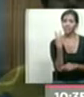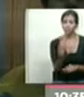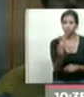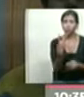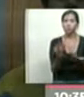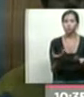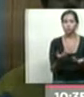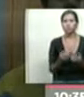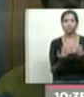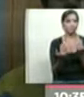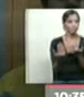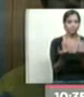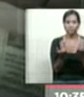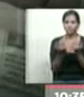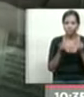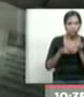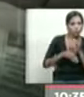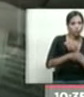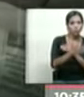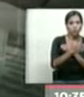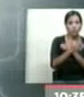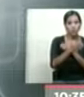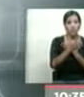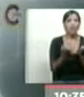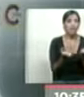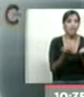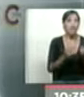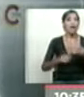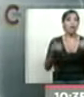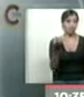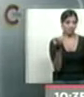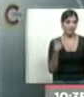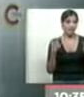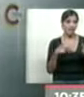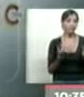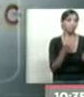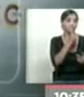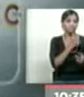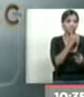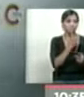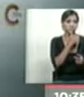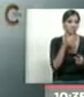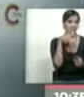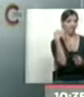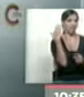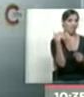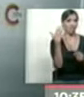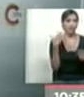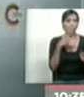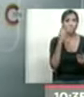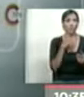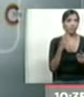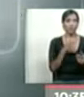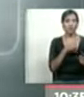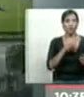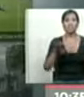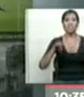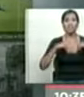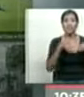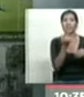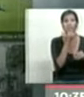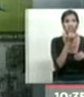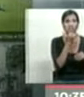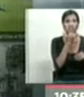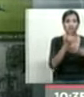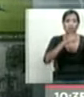opuestos caminos. Arroparse bajo el manto de la arrogancia política sin asumir y rectificar la cantidad de errores que han